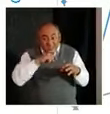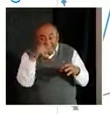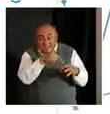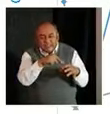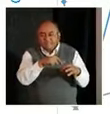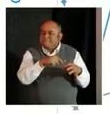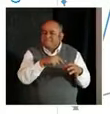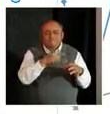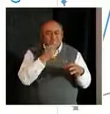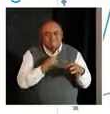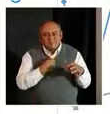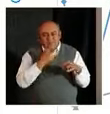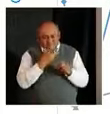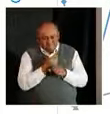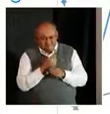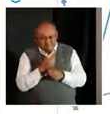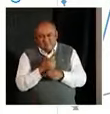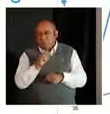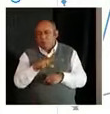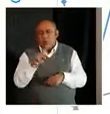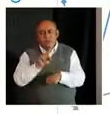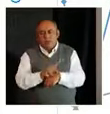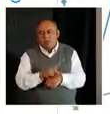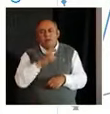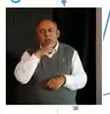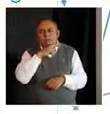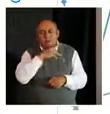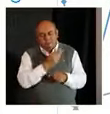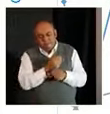un tema muy menor.